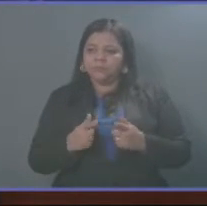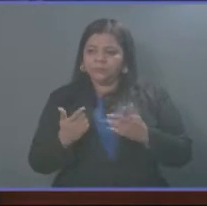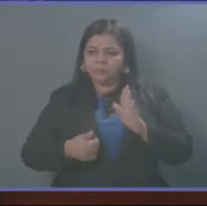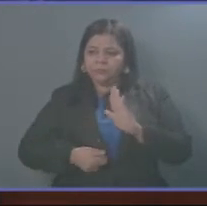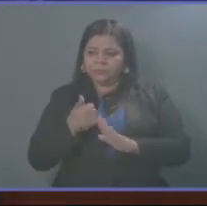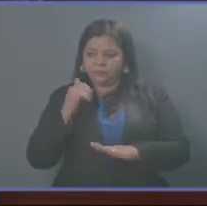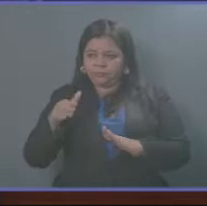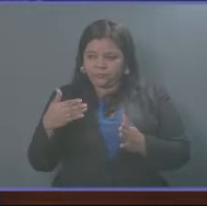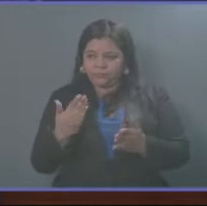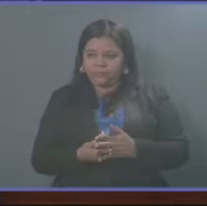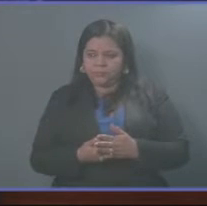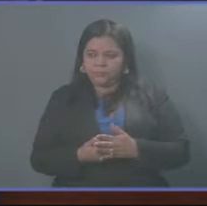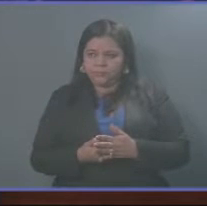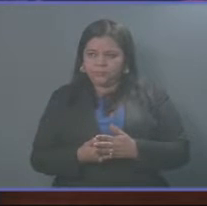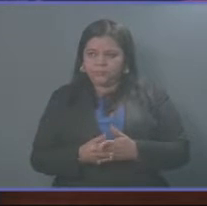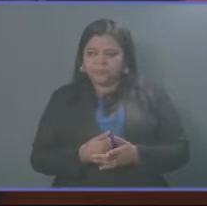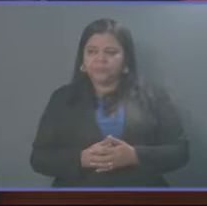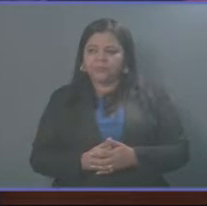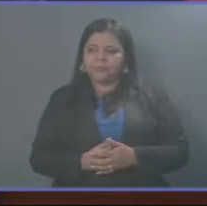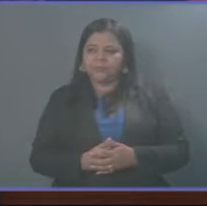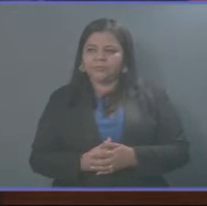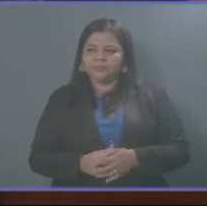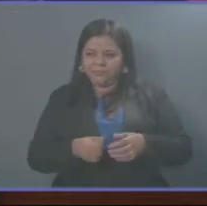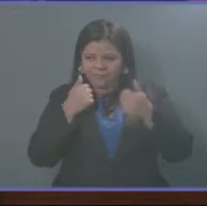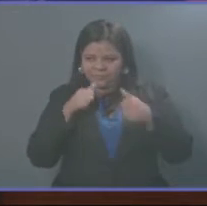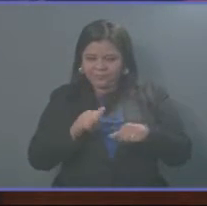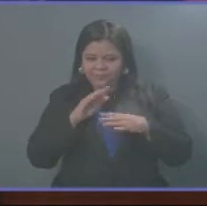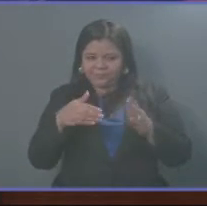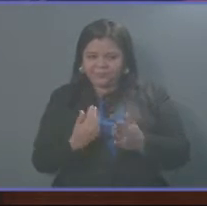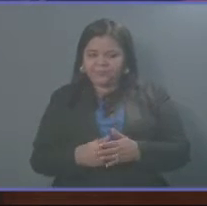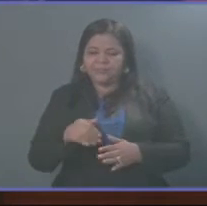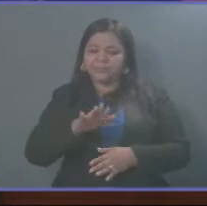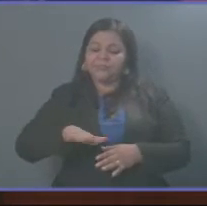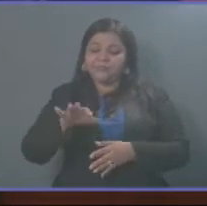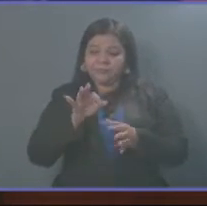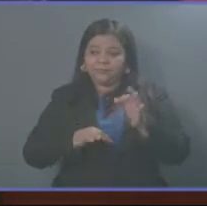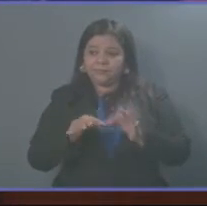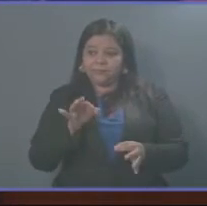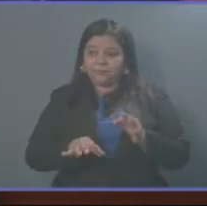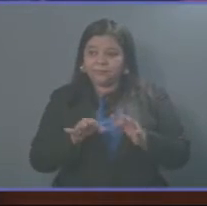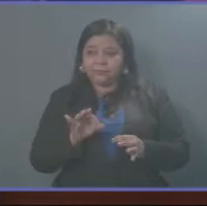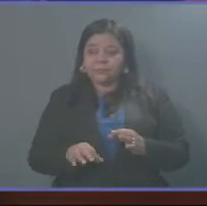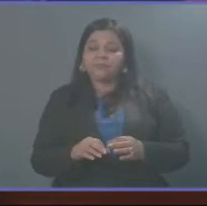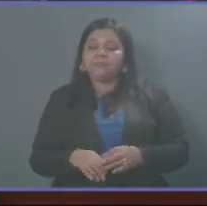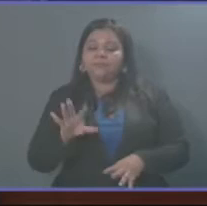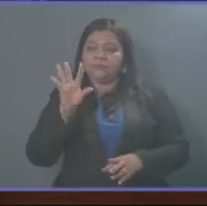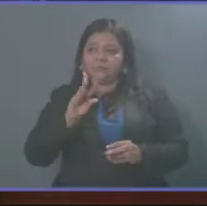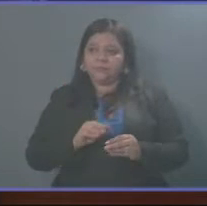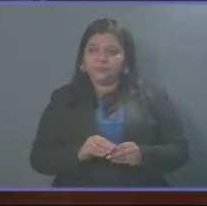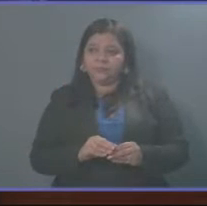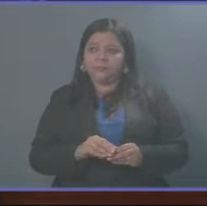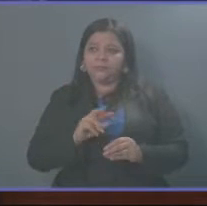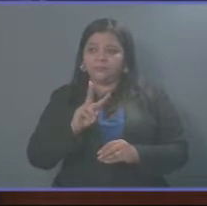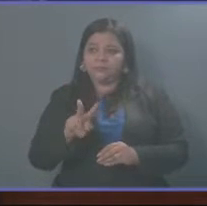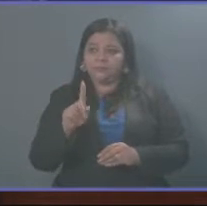recursos disponibles del ramo de Hacienda a ramo de Justicia y Seguridad Pública por un monto de